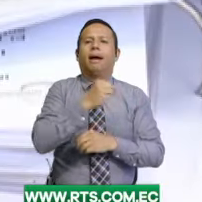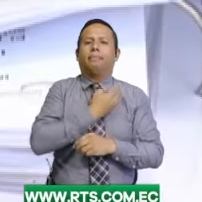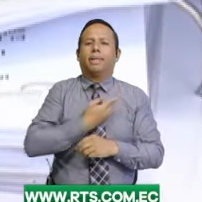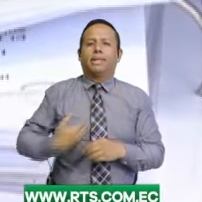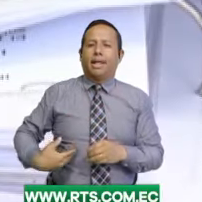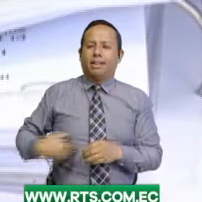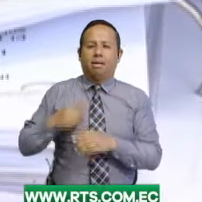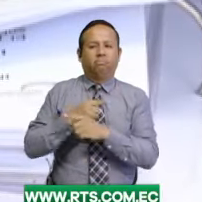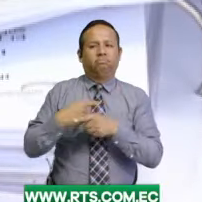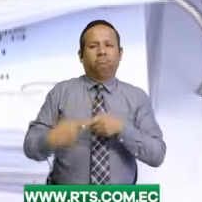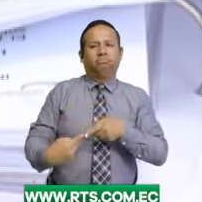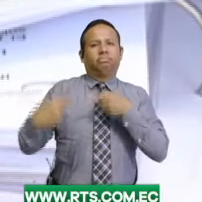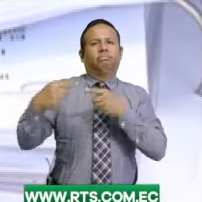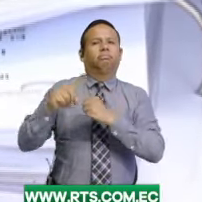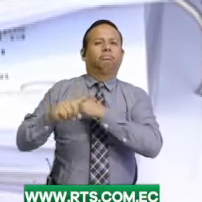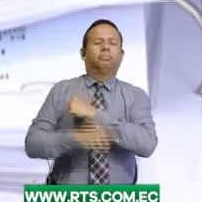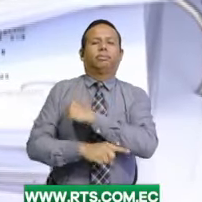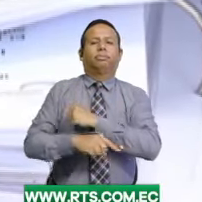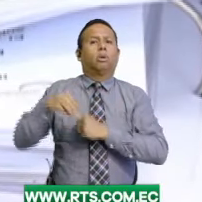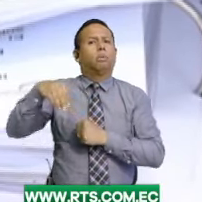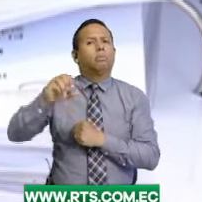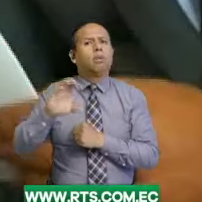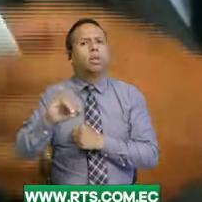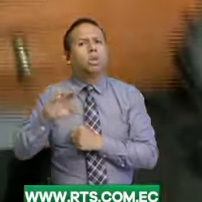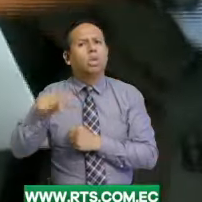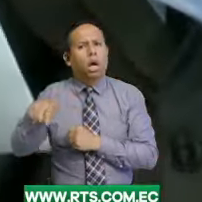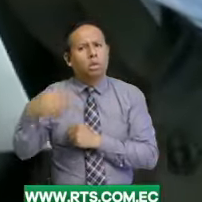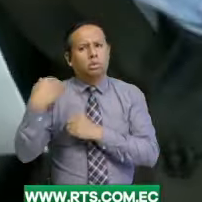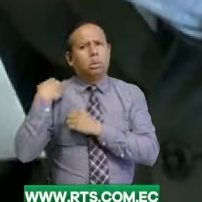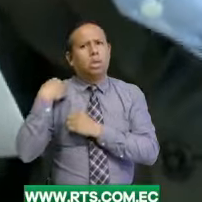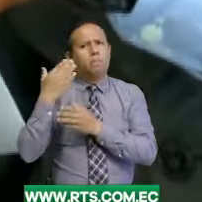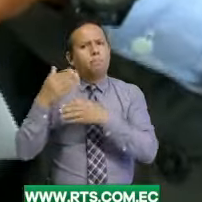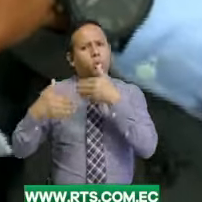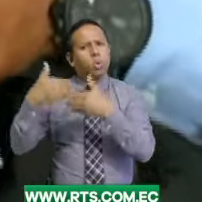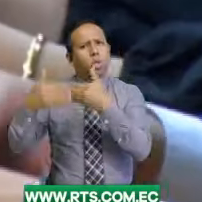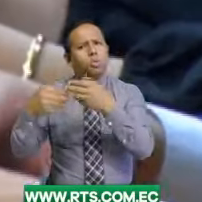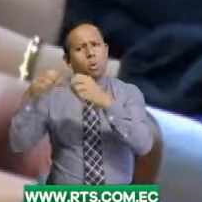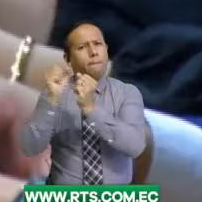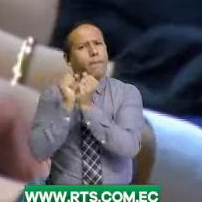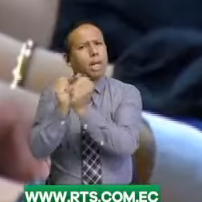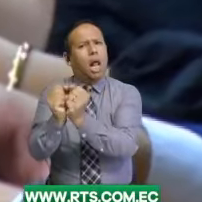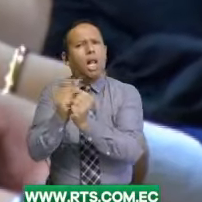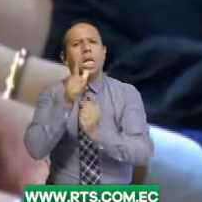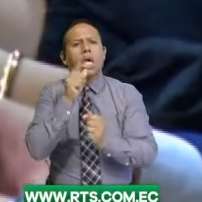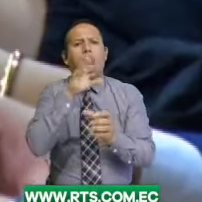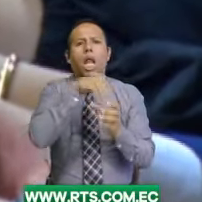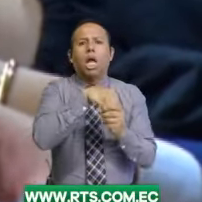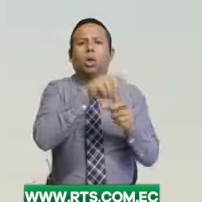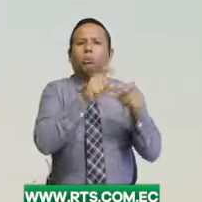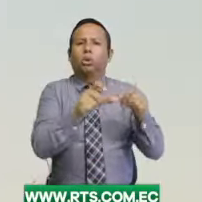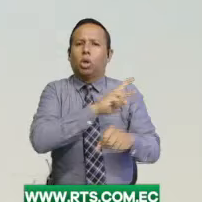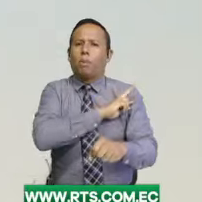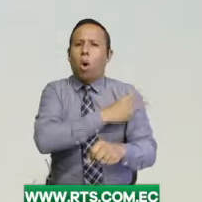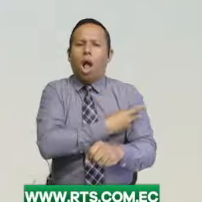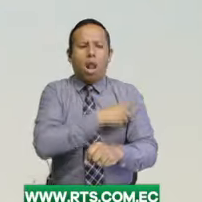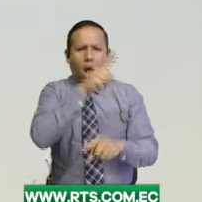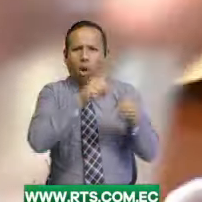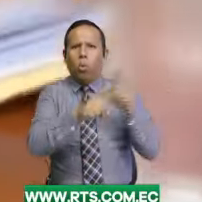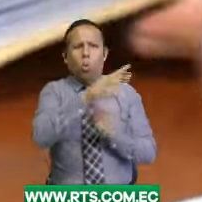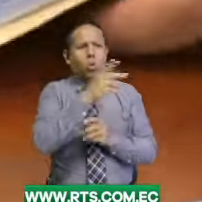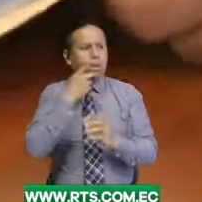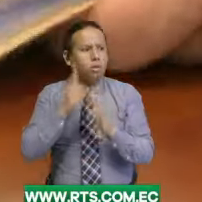El juez Macías tenía en ese entonces a cargo procesos penales en los que eran investigados los propios vocales del Consejo, como es el caso Vocales,